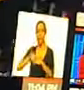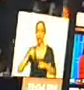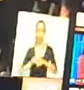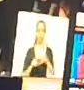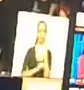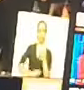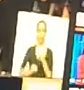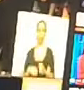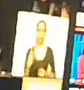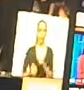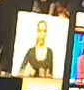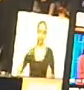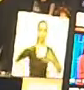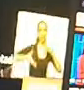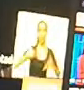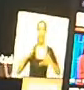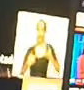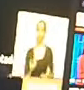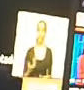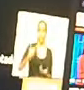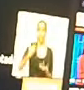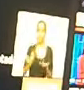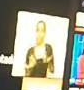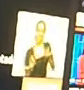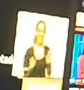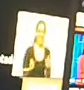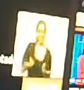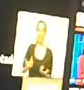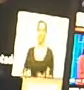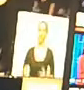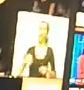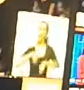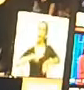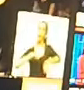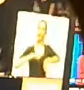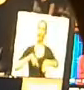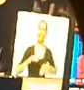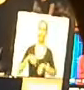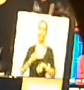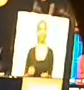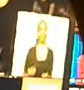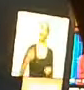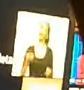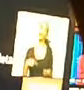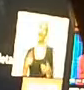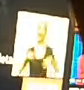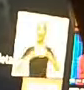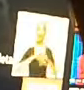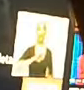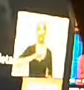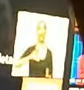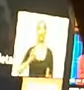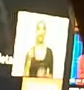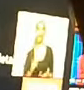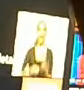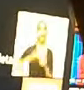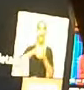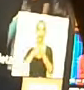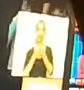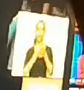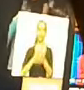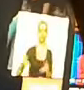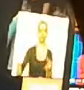para el delincuente que vive de traje, que sepa que el corrupto tiene las horas contadas, tiene esta patria soberana, que el yanqui imperialista que agarre la